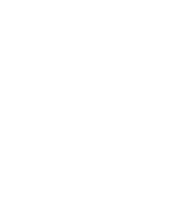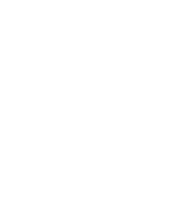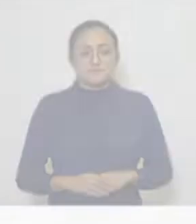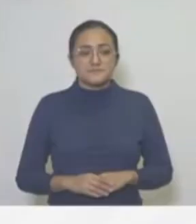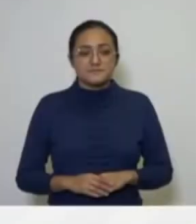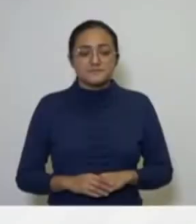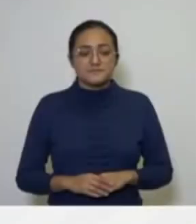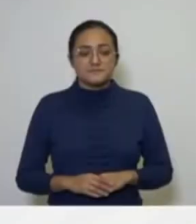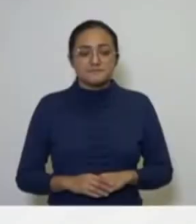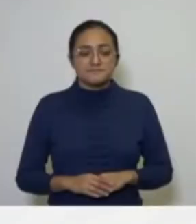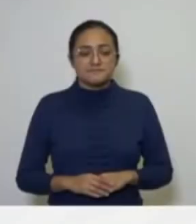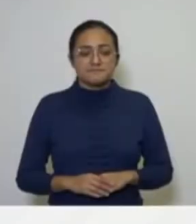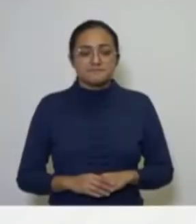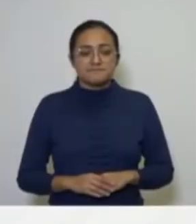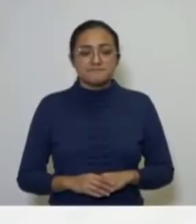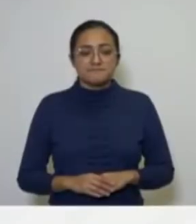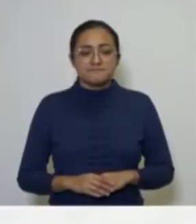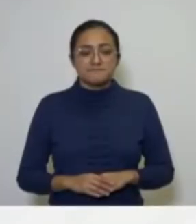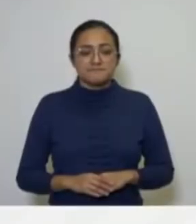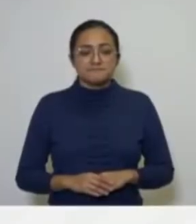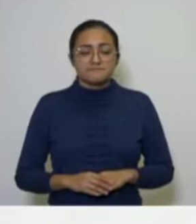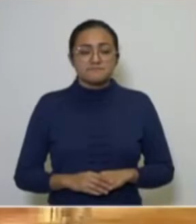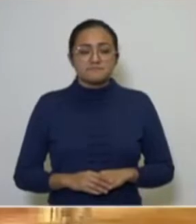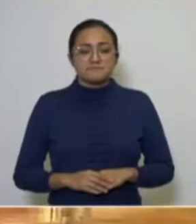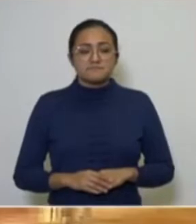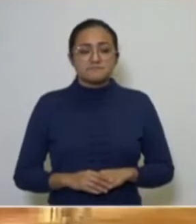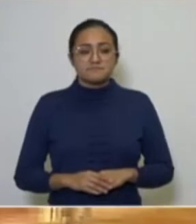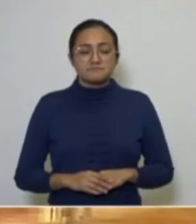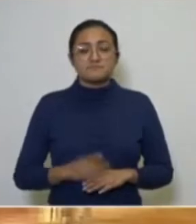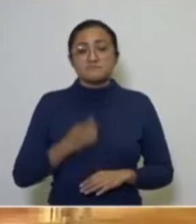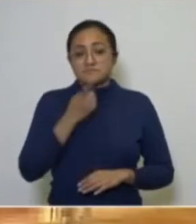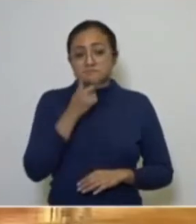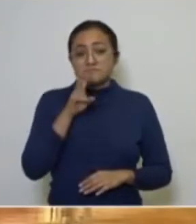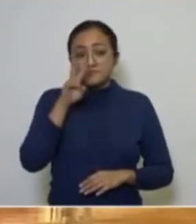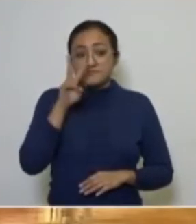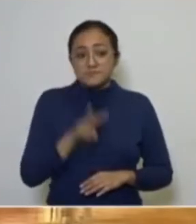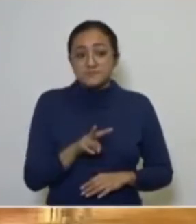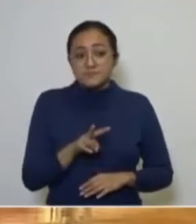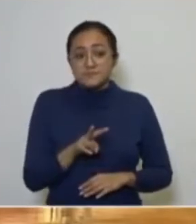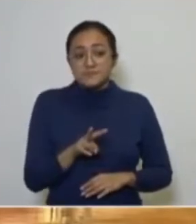o decirte que si es una realidad